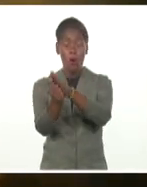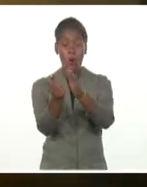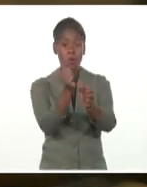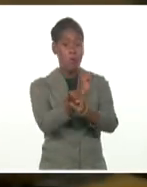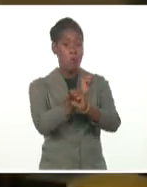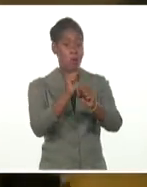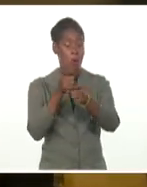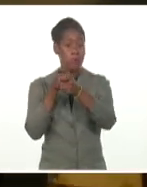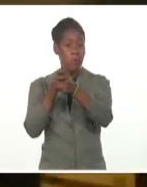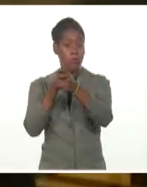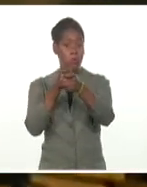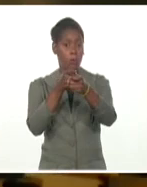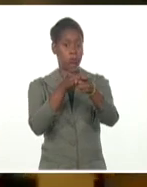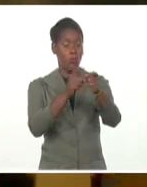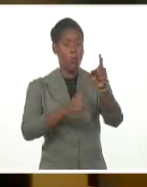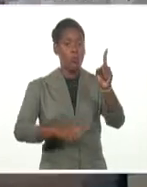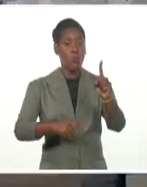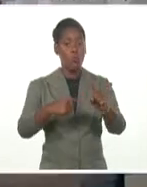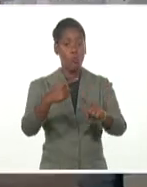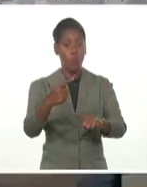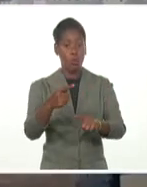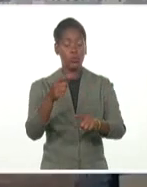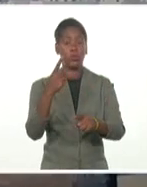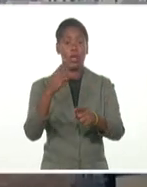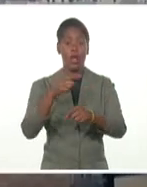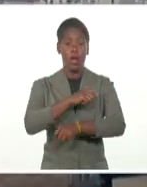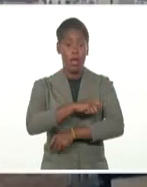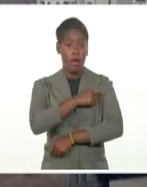y de campaña en unos 40 minutos.